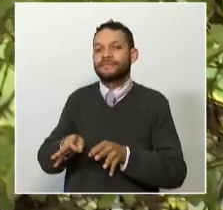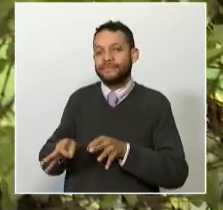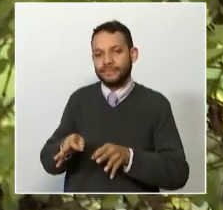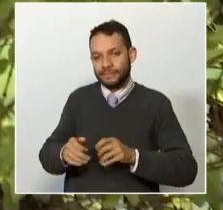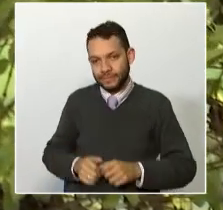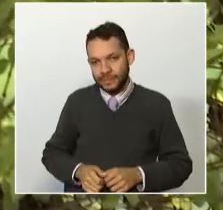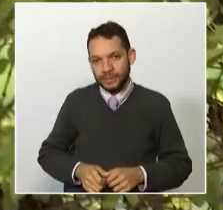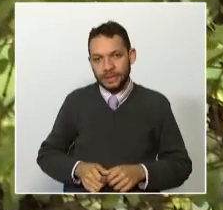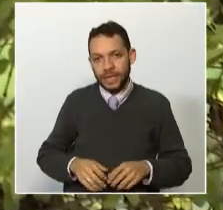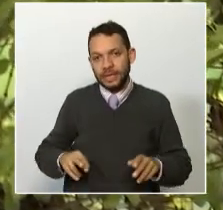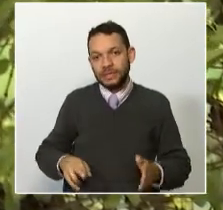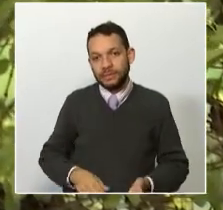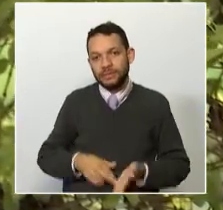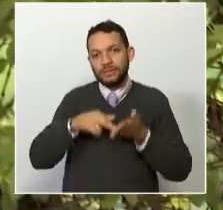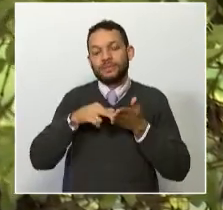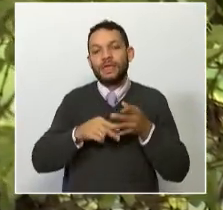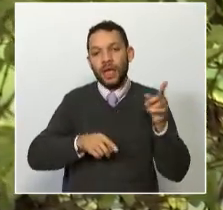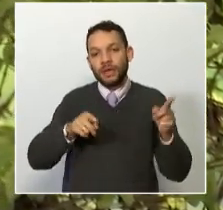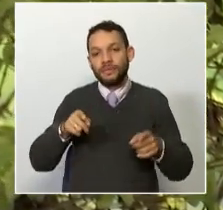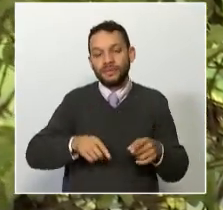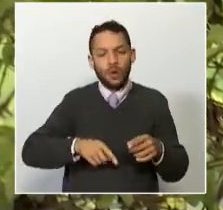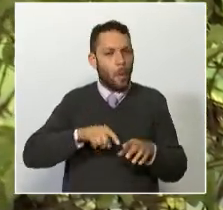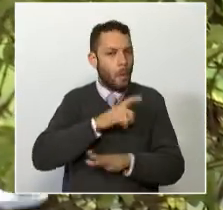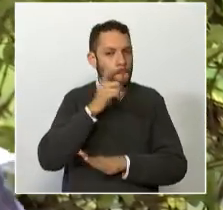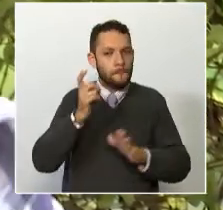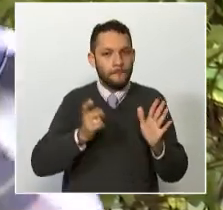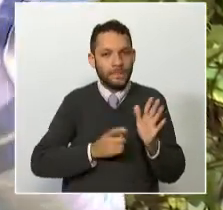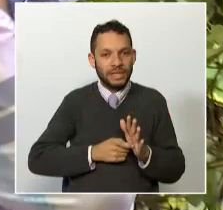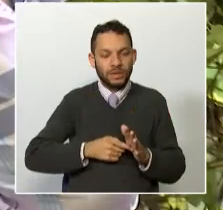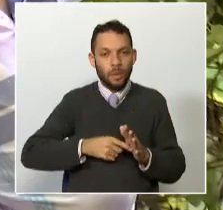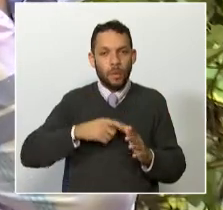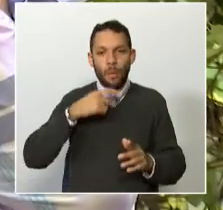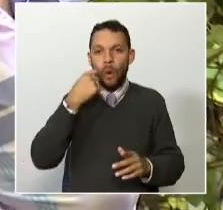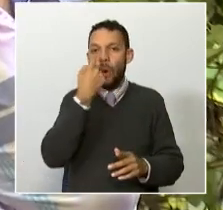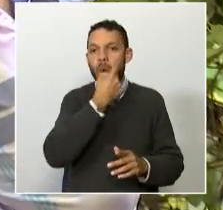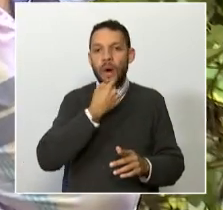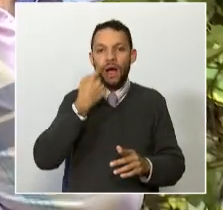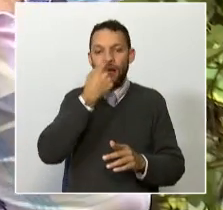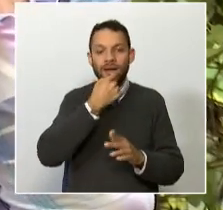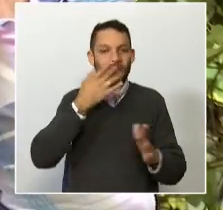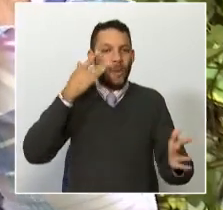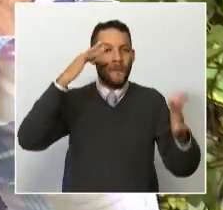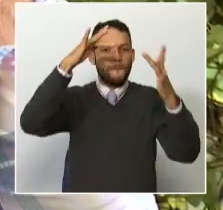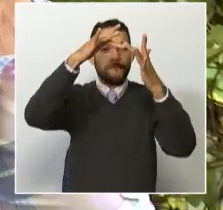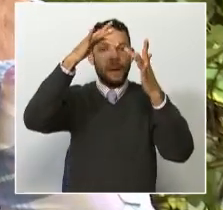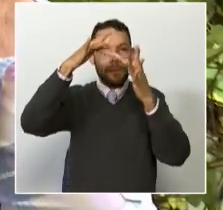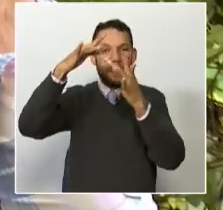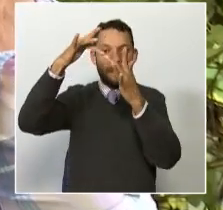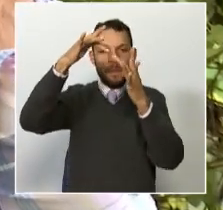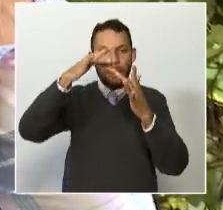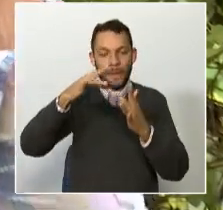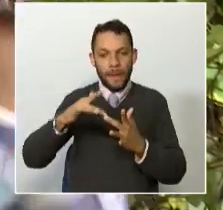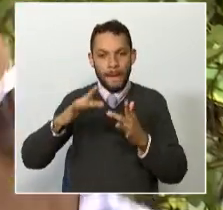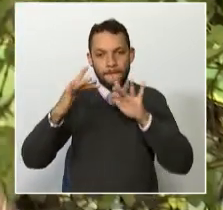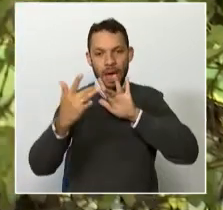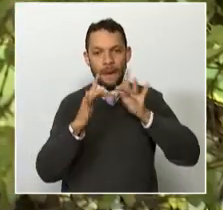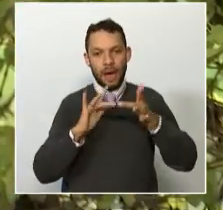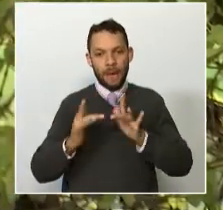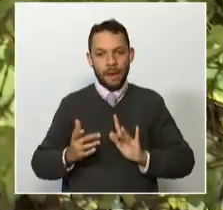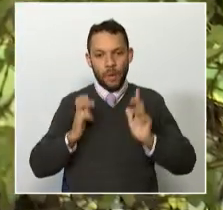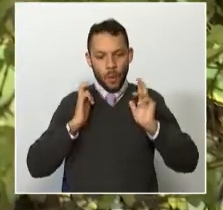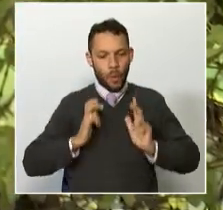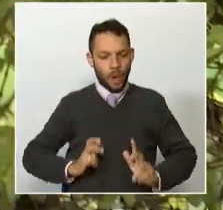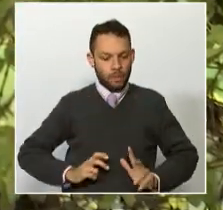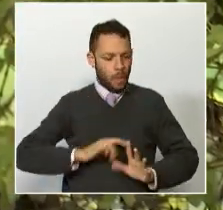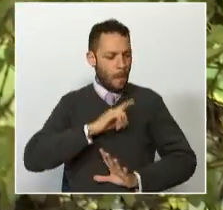ni odontólogos, que cada pieza dentaria está conectada hacia la corteza cerebral con